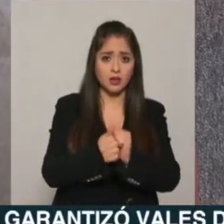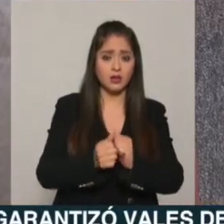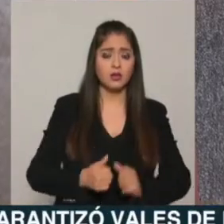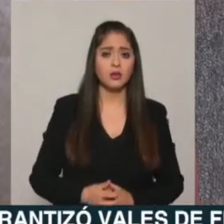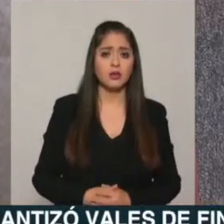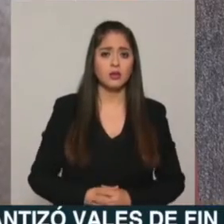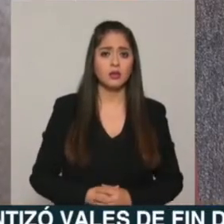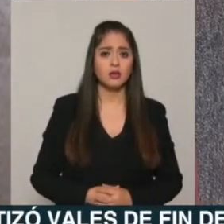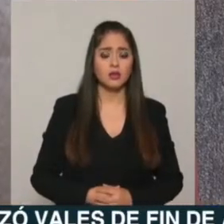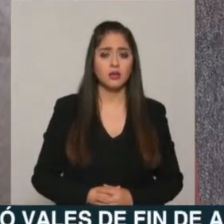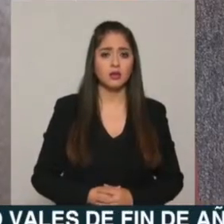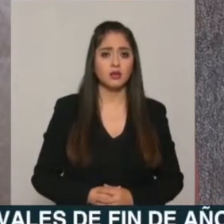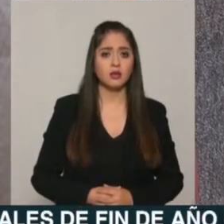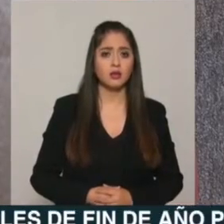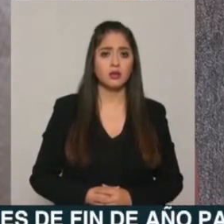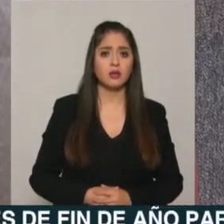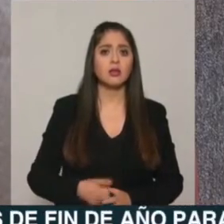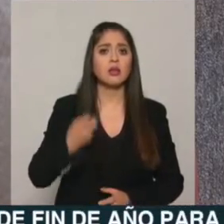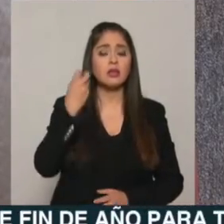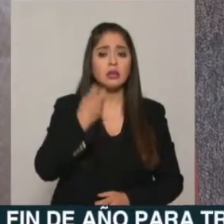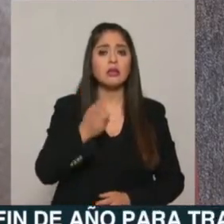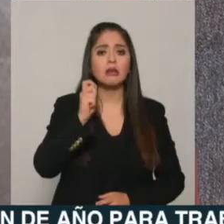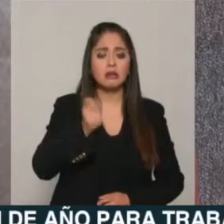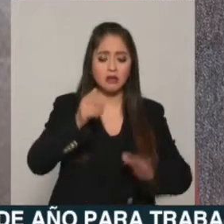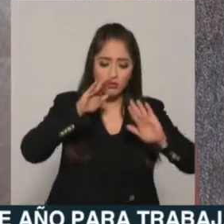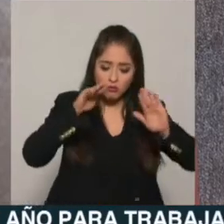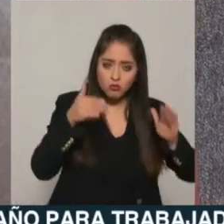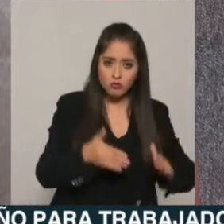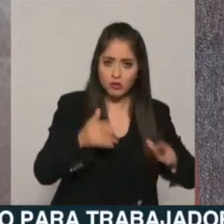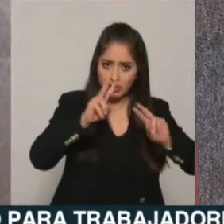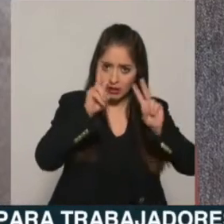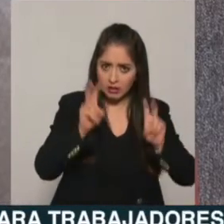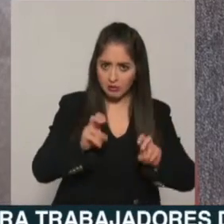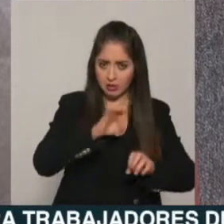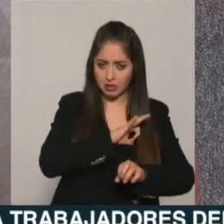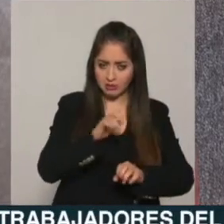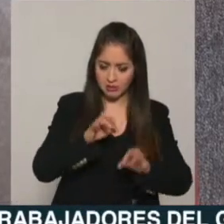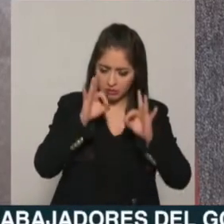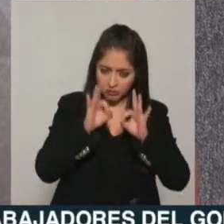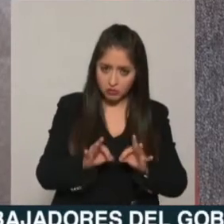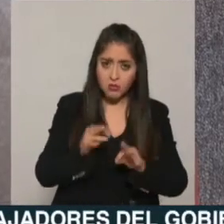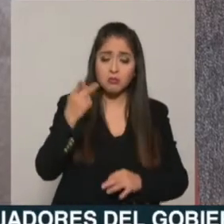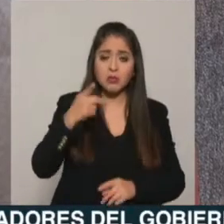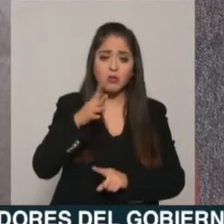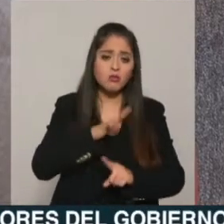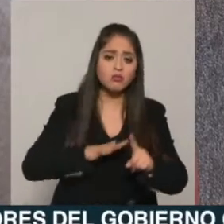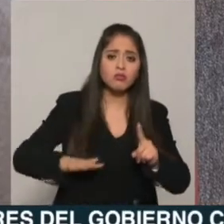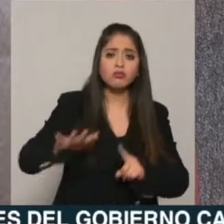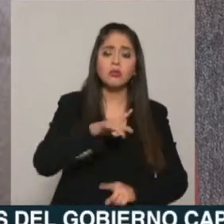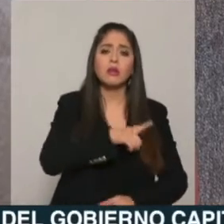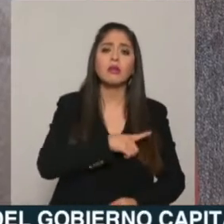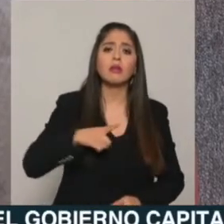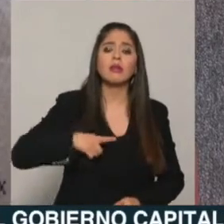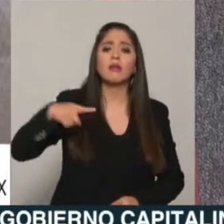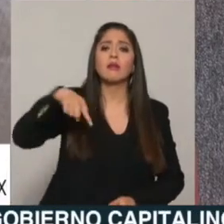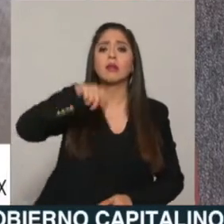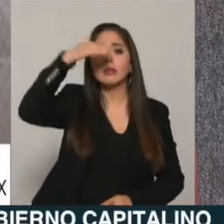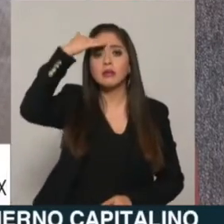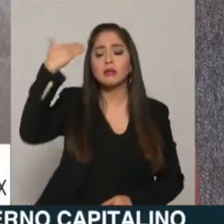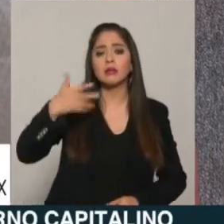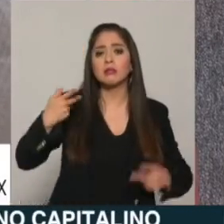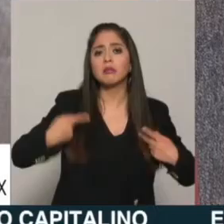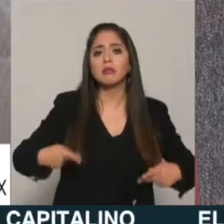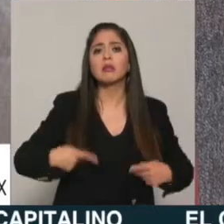con la cuestión de la especialización. Okay. Es importante que la sociedad entienda que finalmente